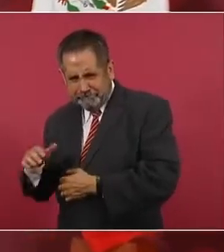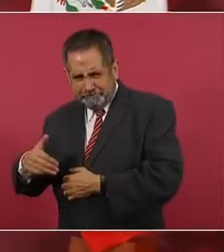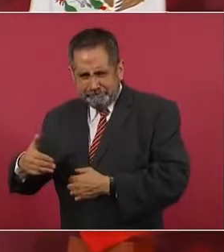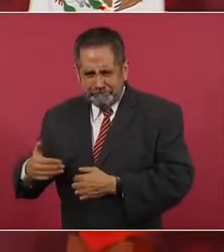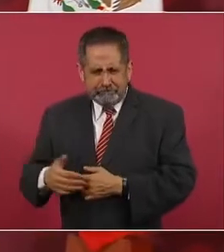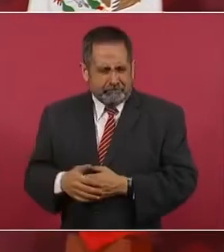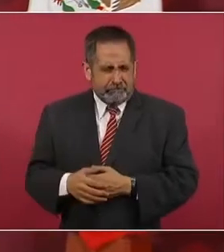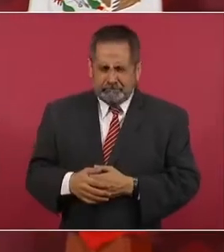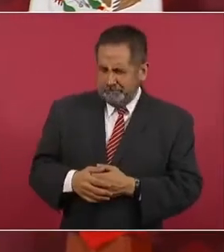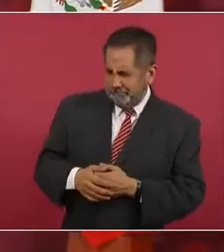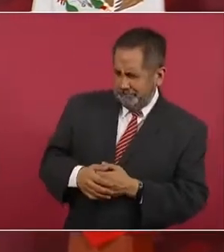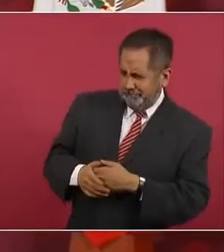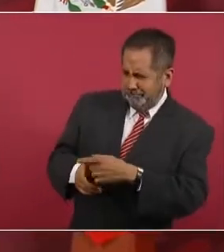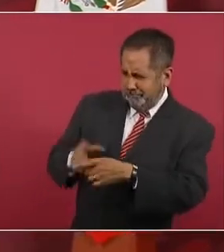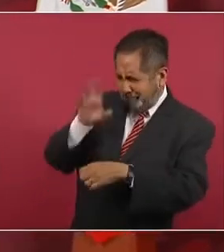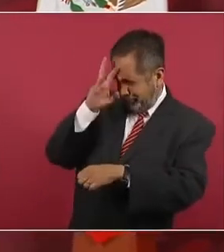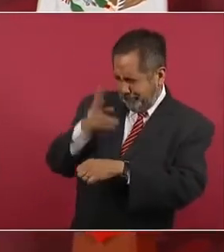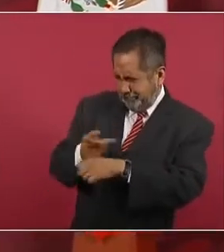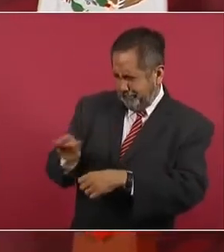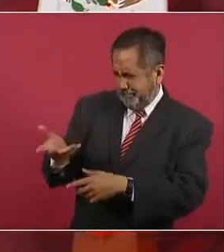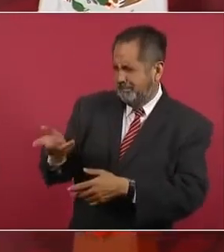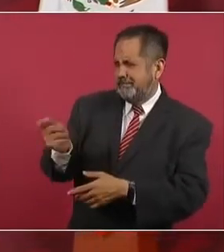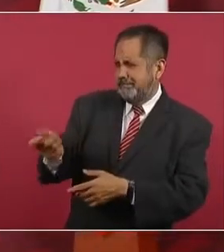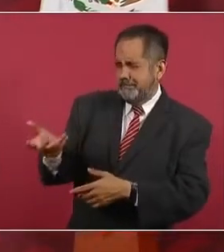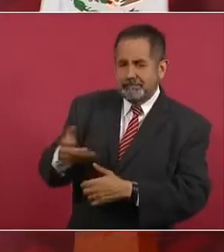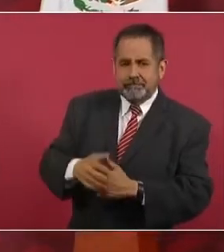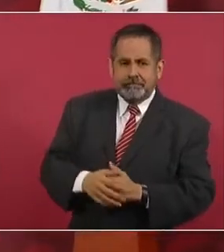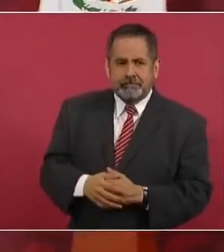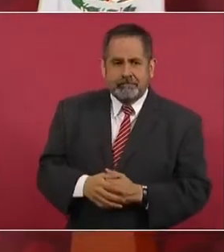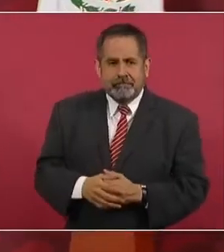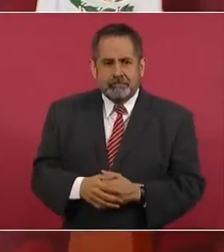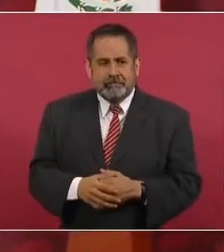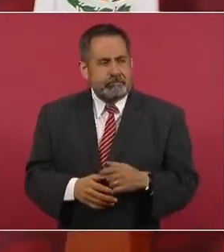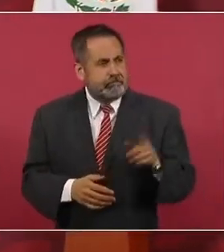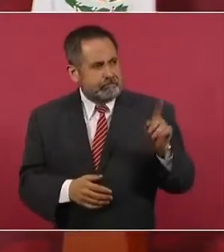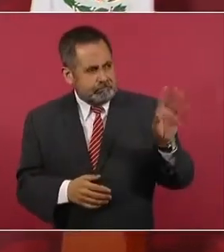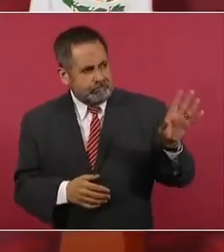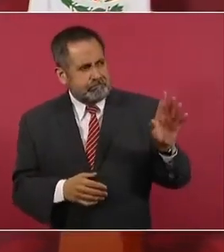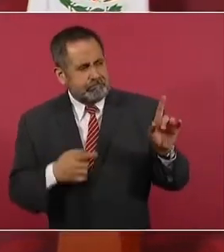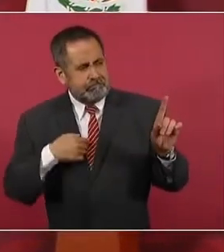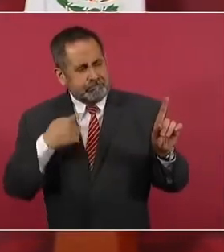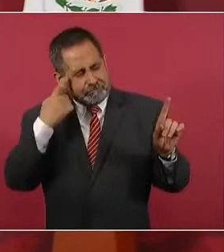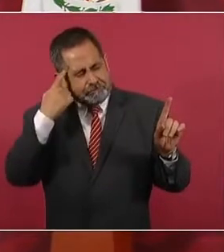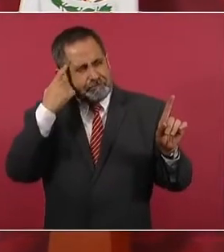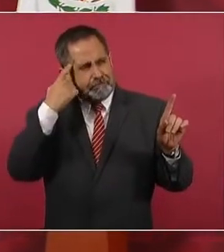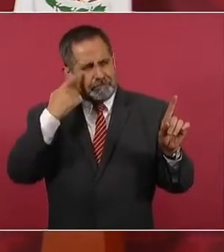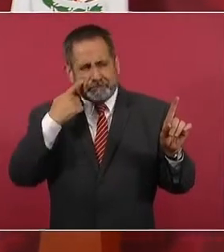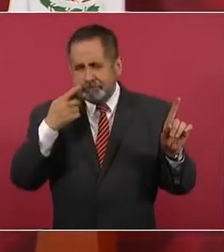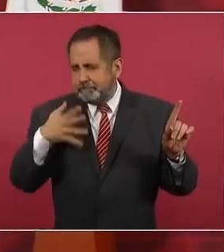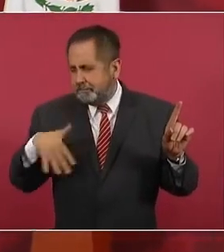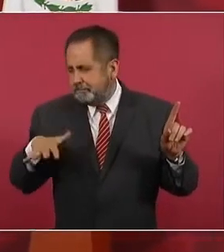¿Y qué haces, compadre?, le dice. Ando buscando